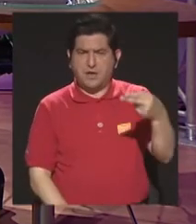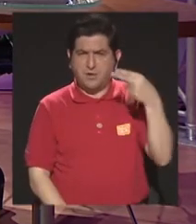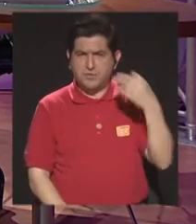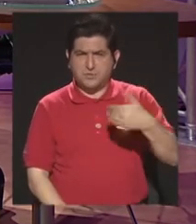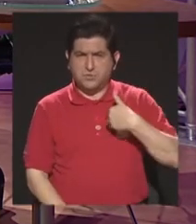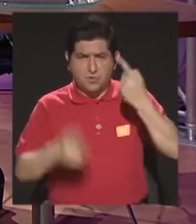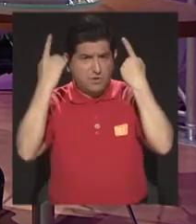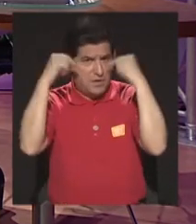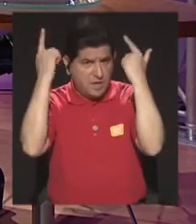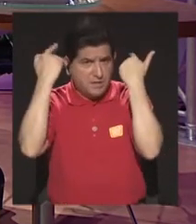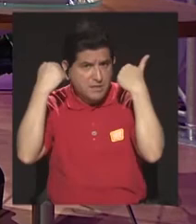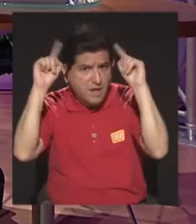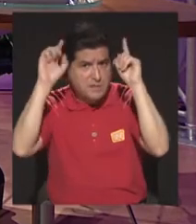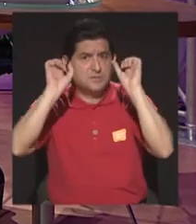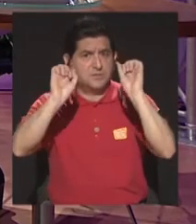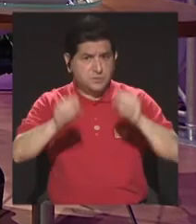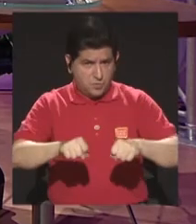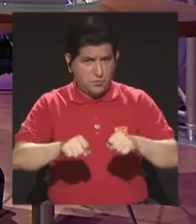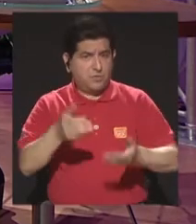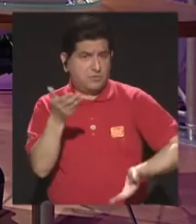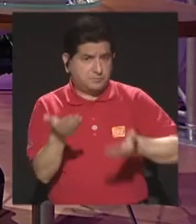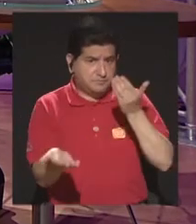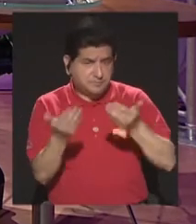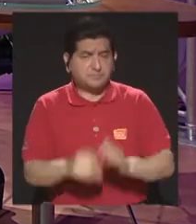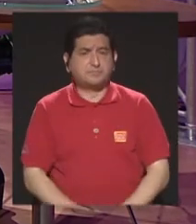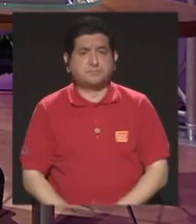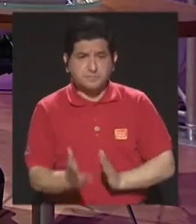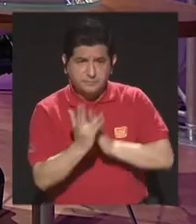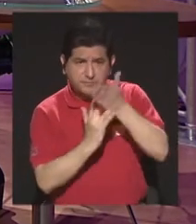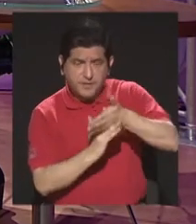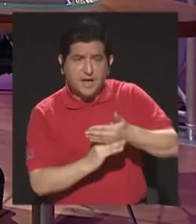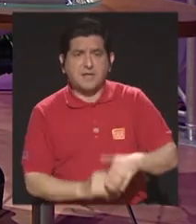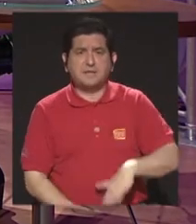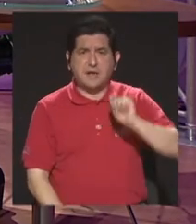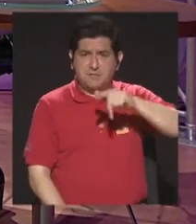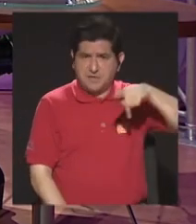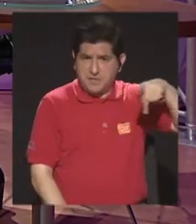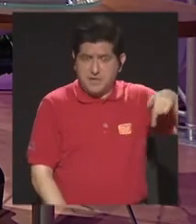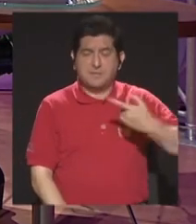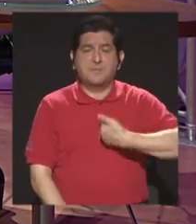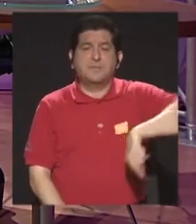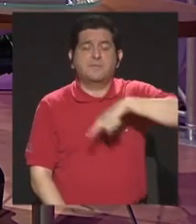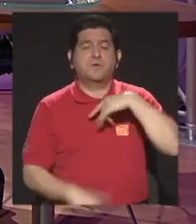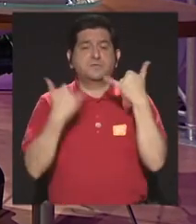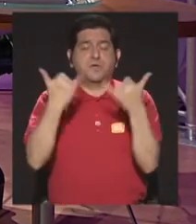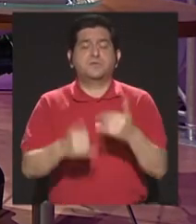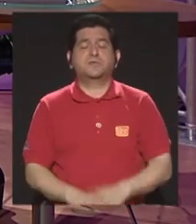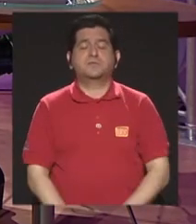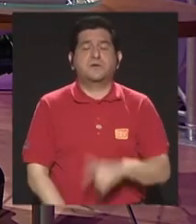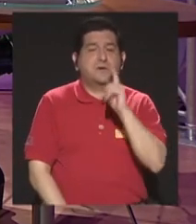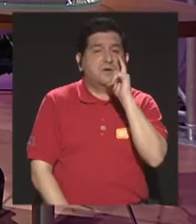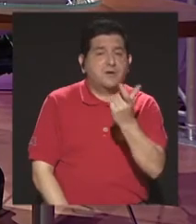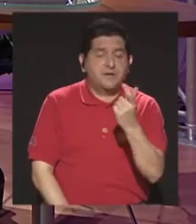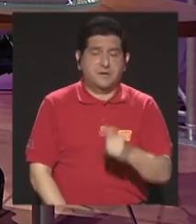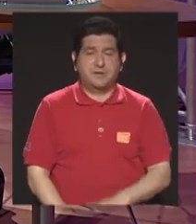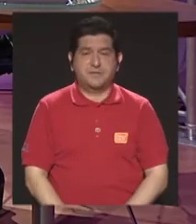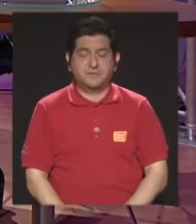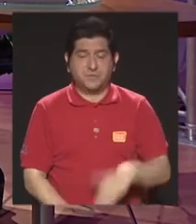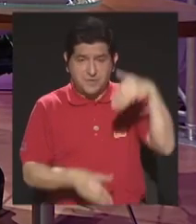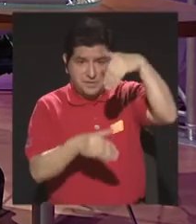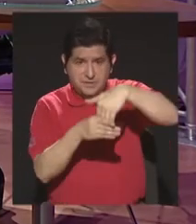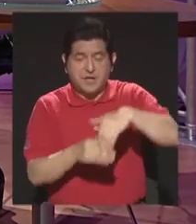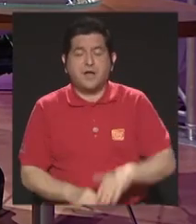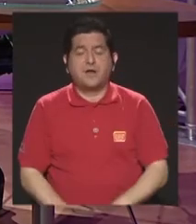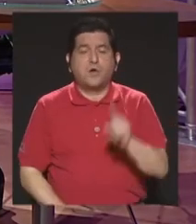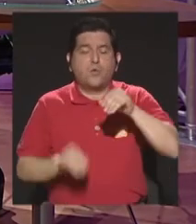de éxito que ha logrado con la aplicación. Claro, ahora nosotros tenemos la fortuna de pertenecer a una red de